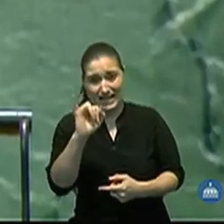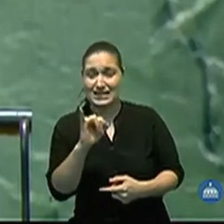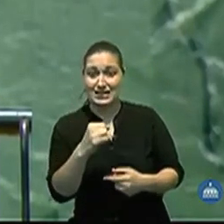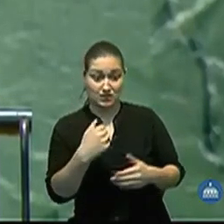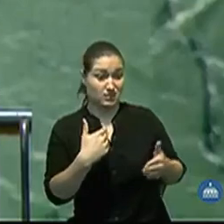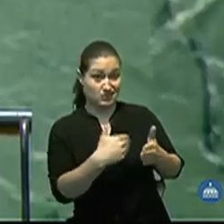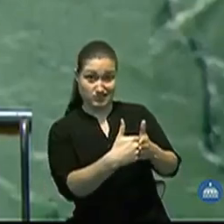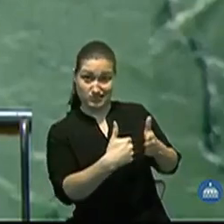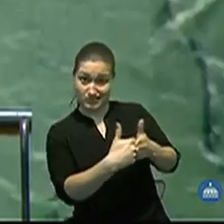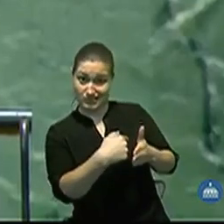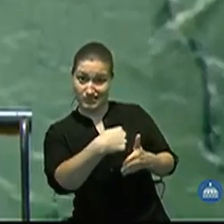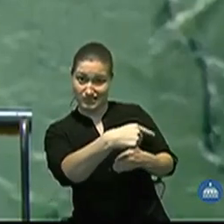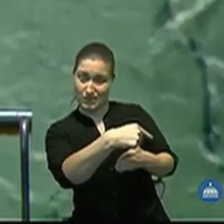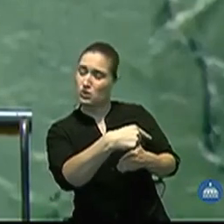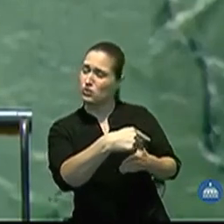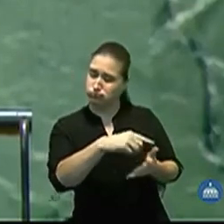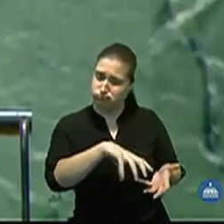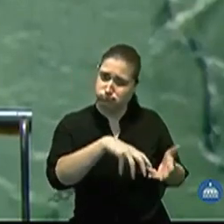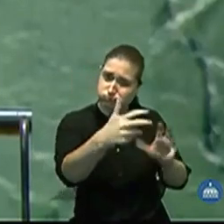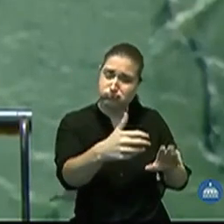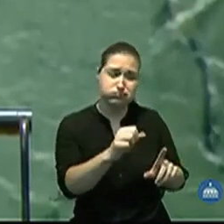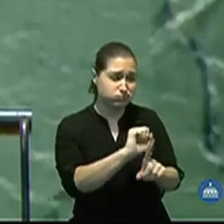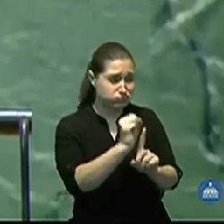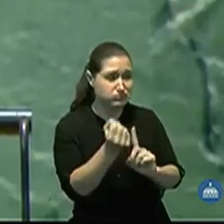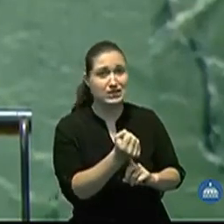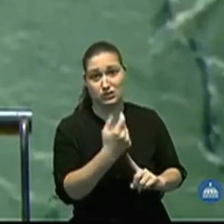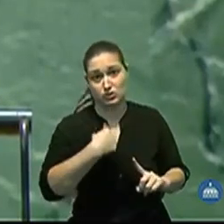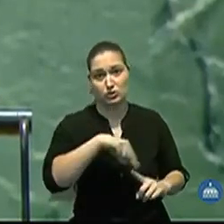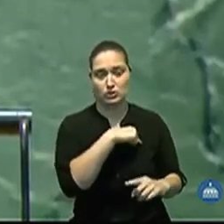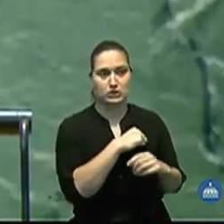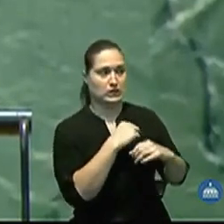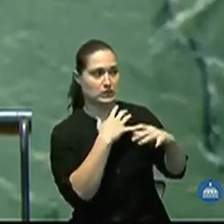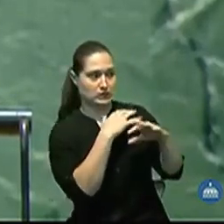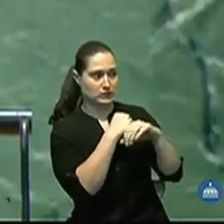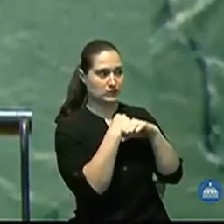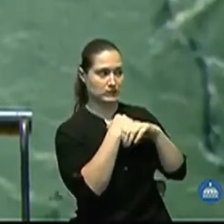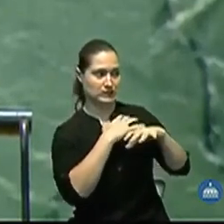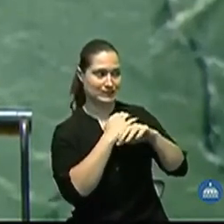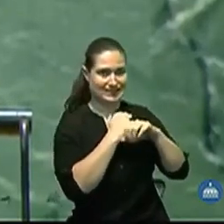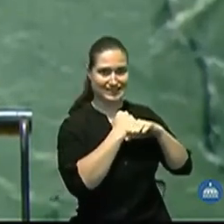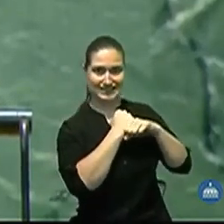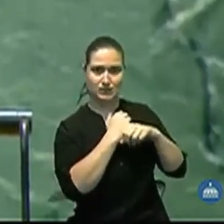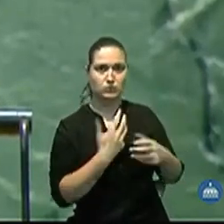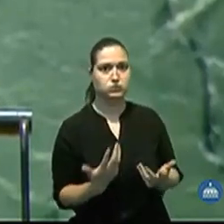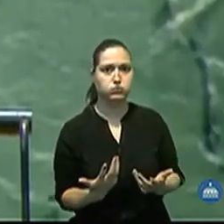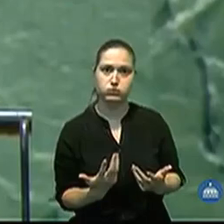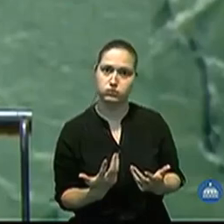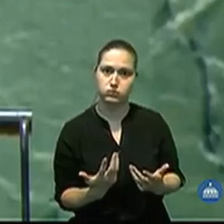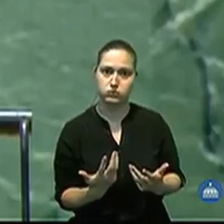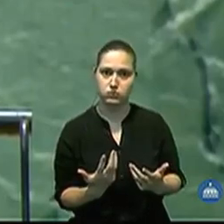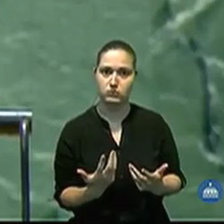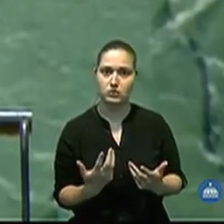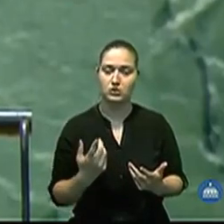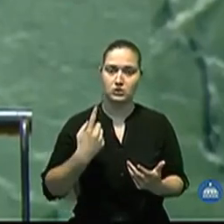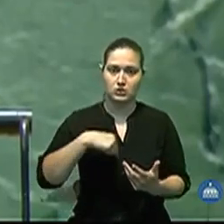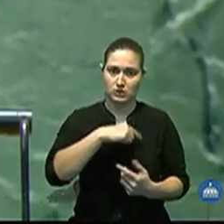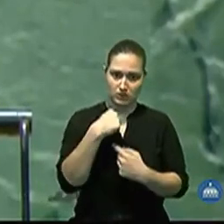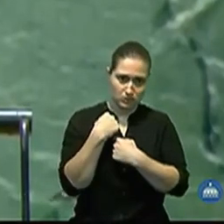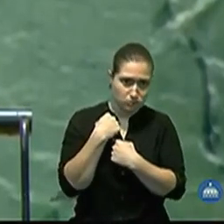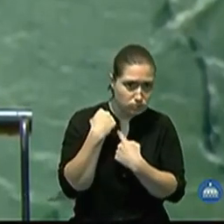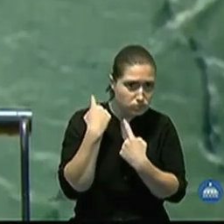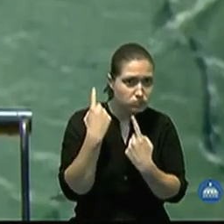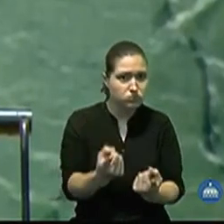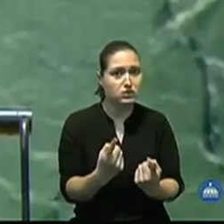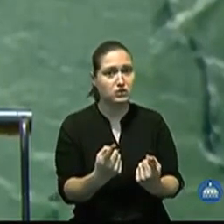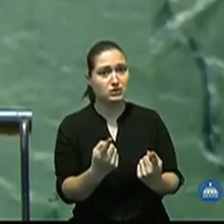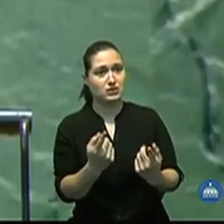una presión significativa sobre nuestra seguridad. Venimos solicitando con firmeza el involucramiento de la